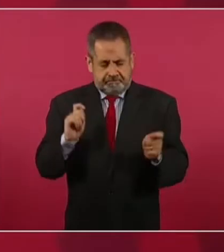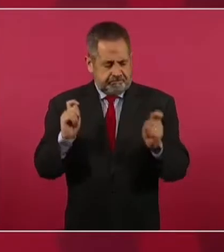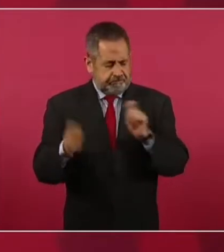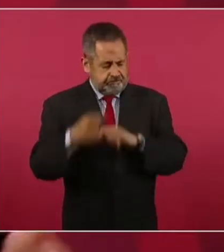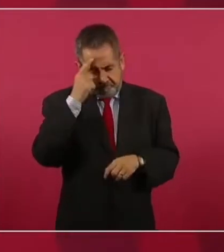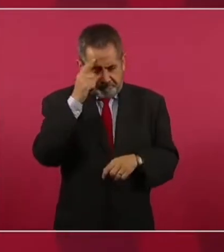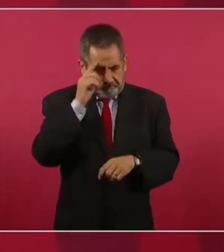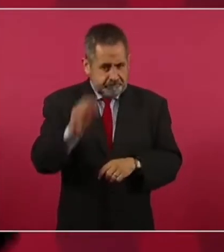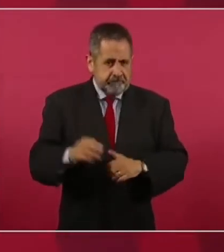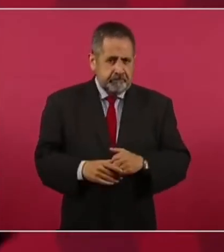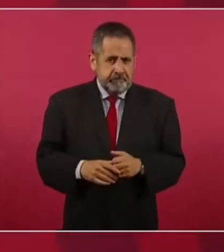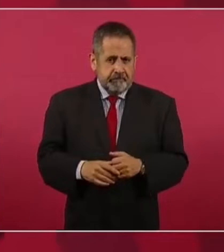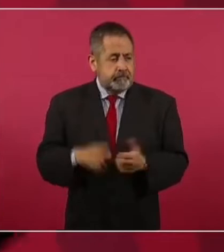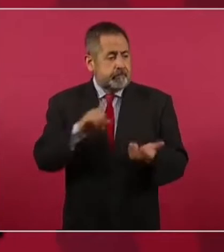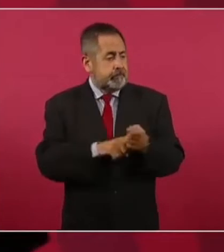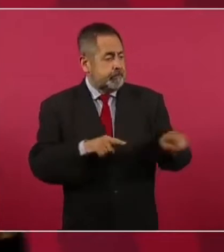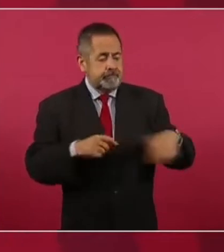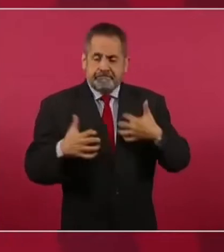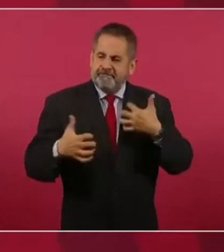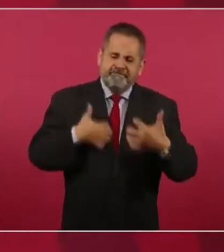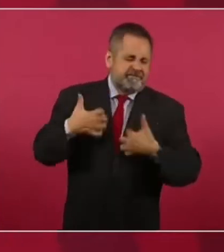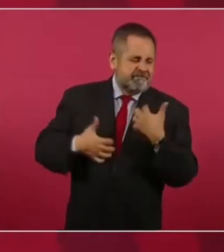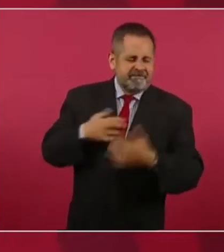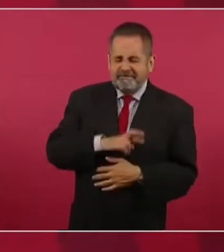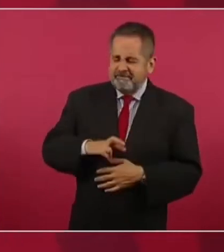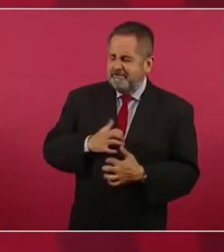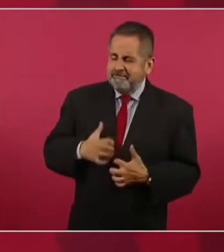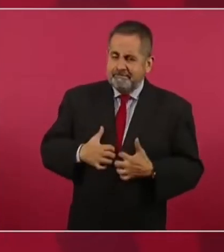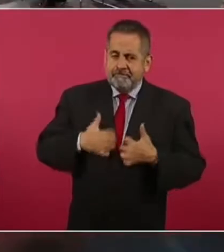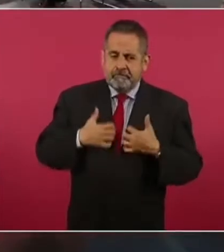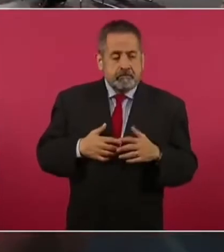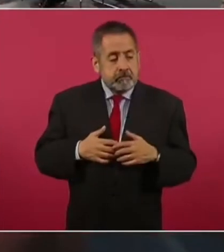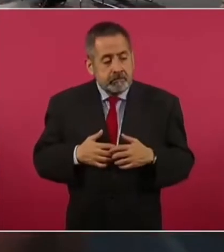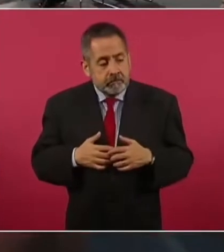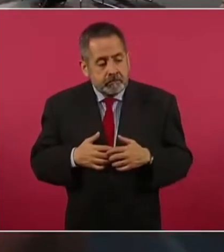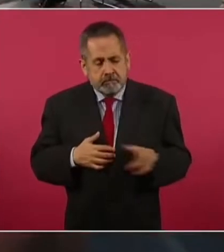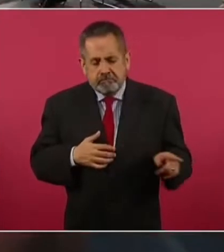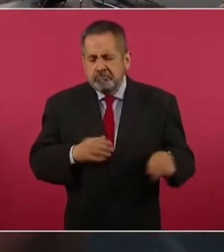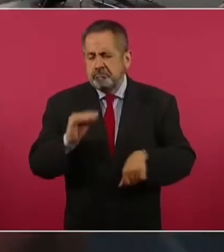y aún con el coraje de los conservadores se han portado bien.